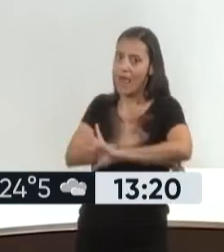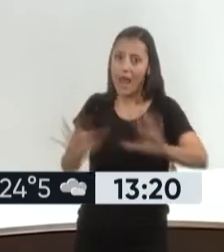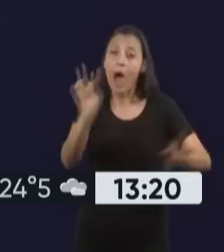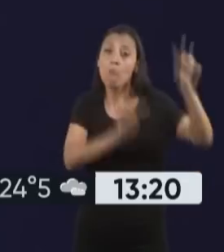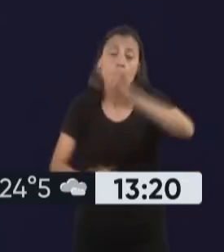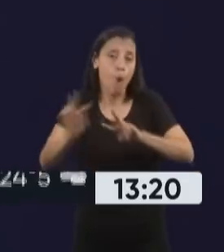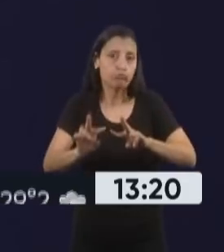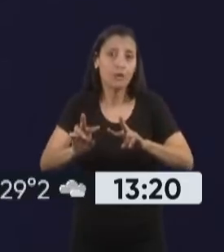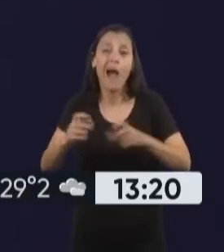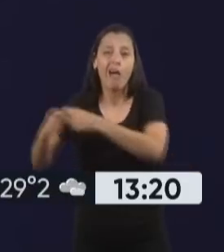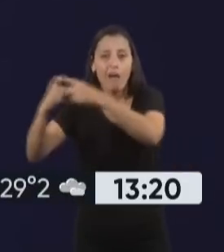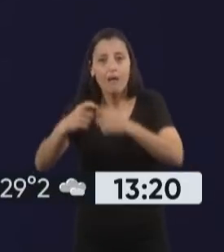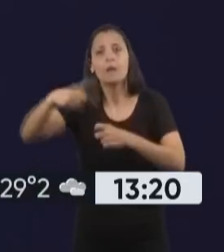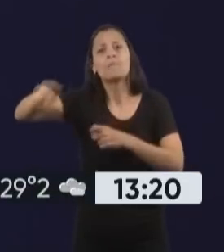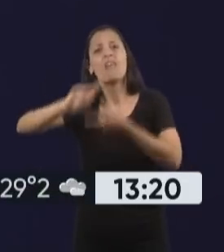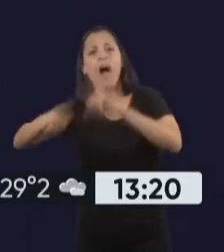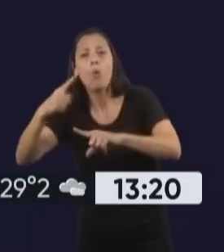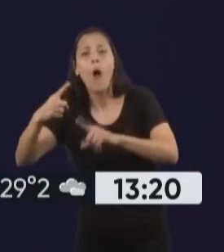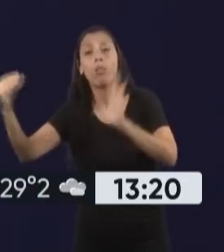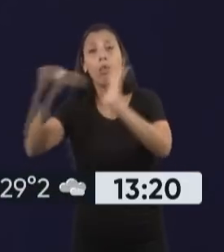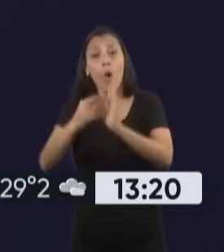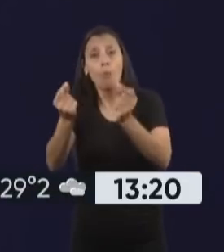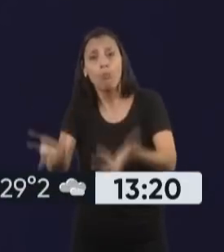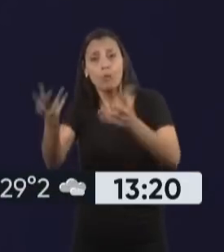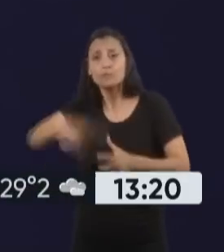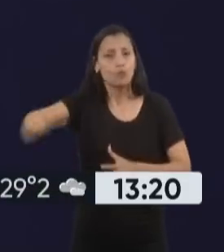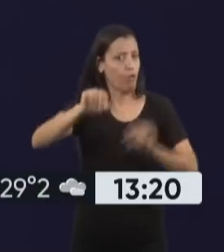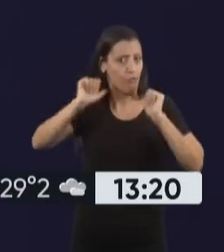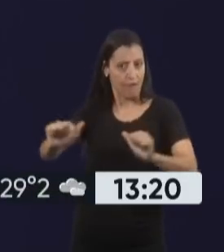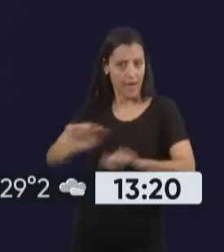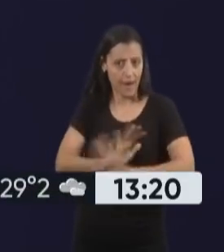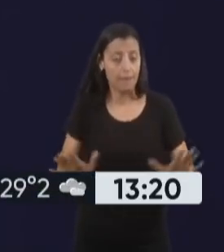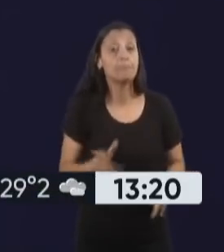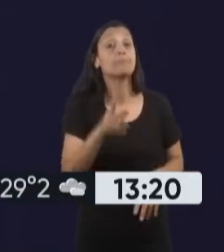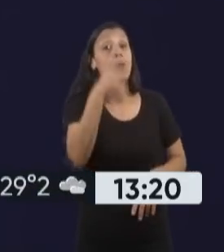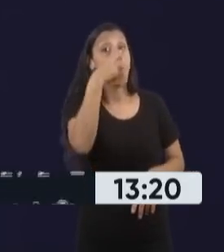Gracias. Bueno, te respondo la última y te la respondo por el sentido común.